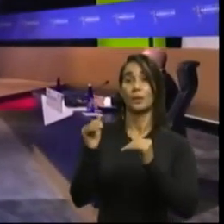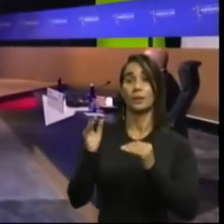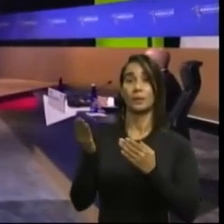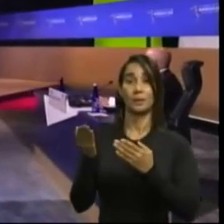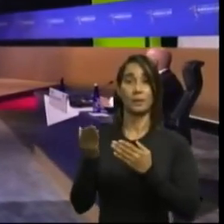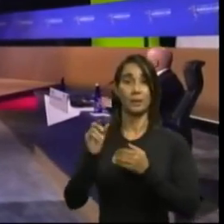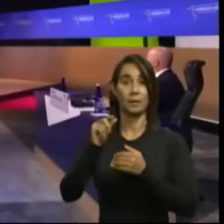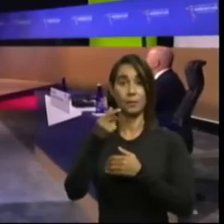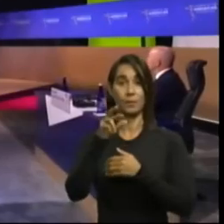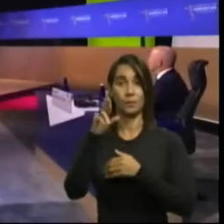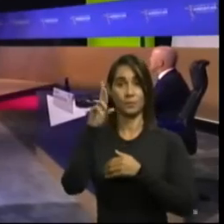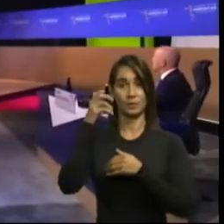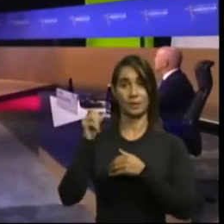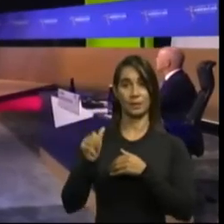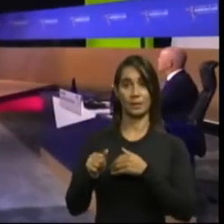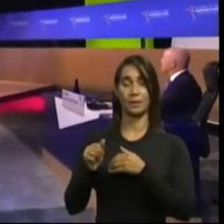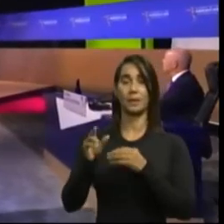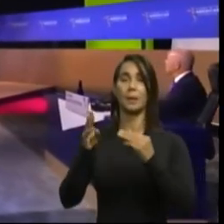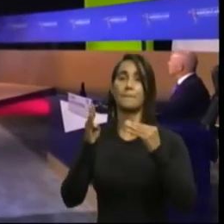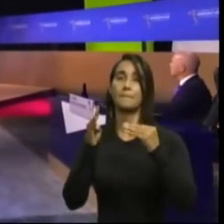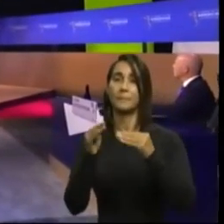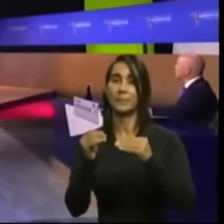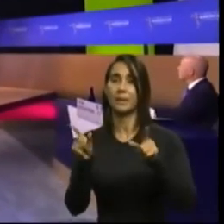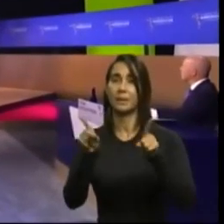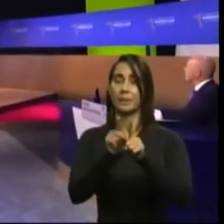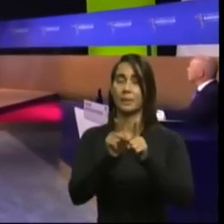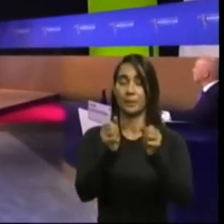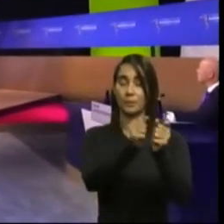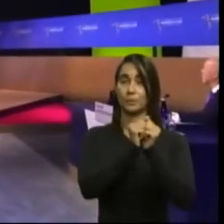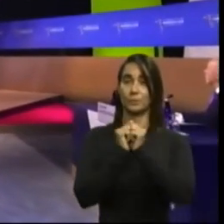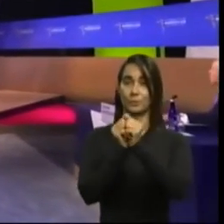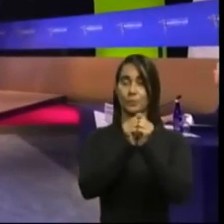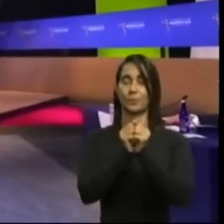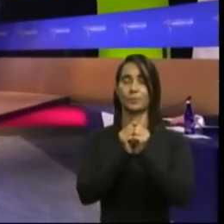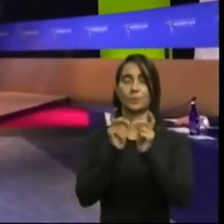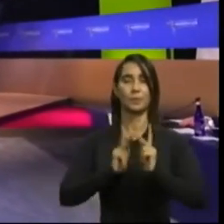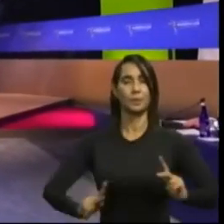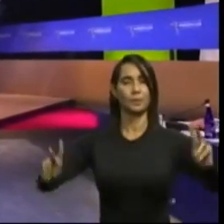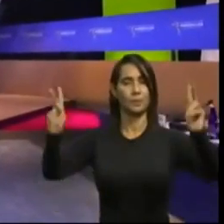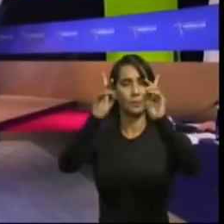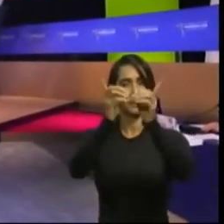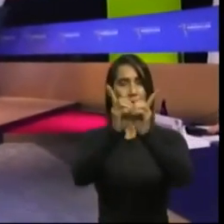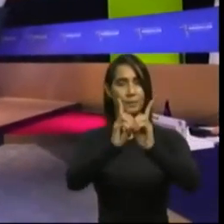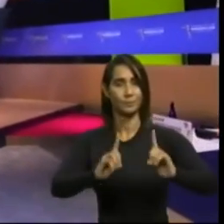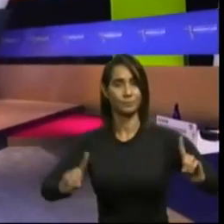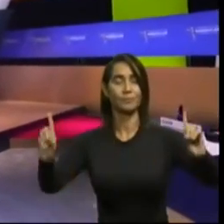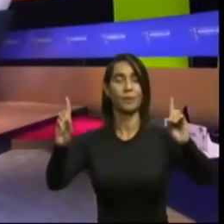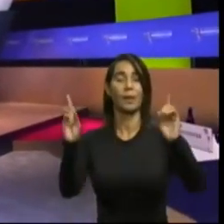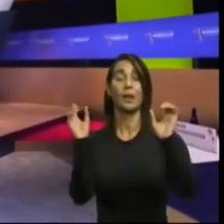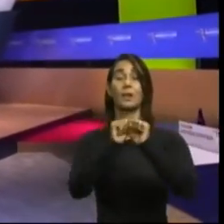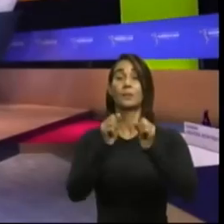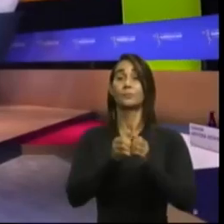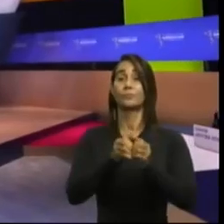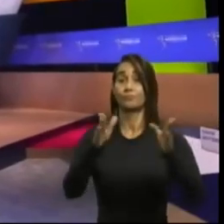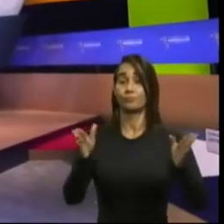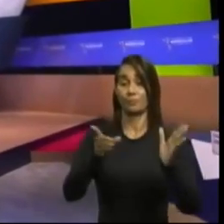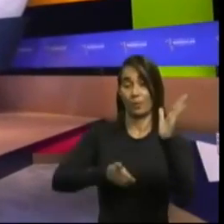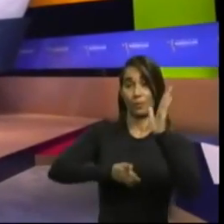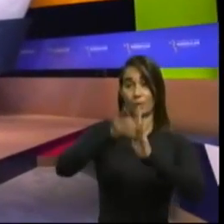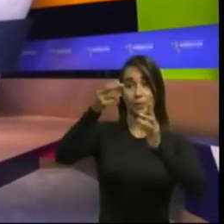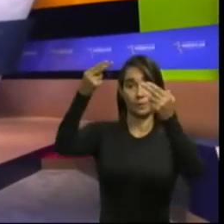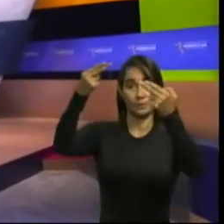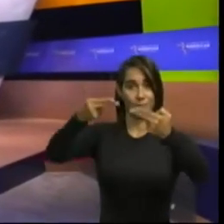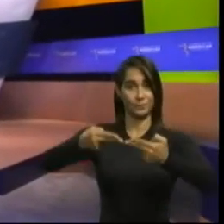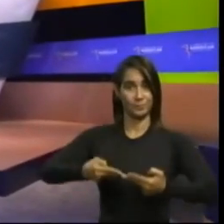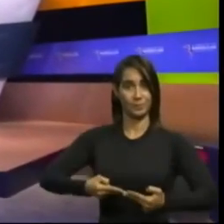la recuperación de nuestras economías en marco de la defensa de los valores democráticos, las sociedades abiertas, los derechos